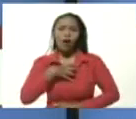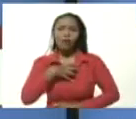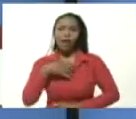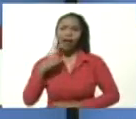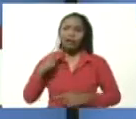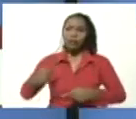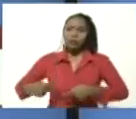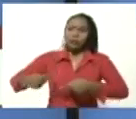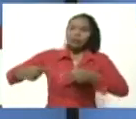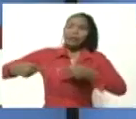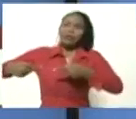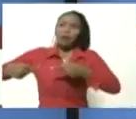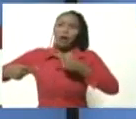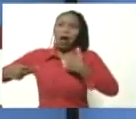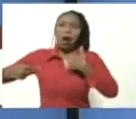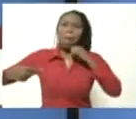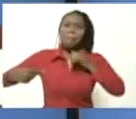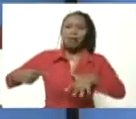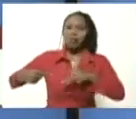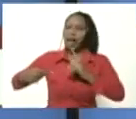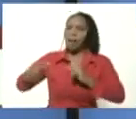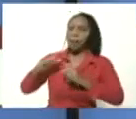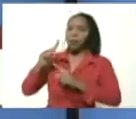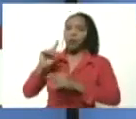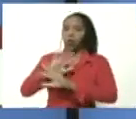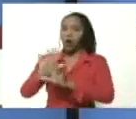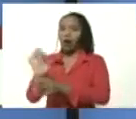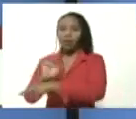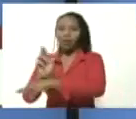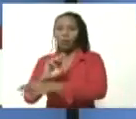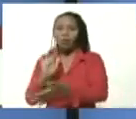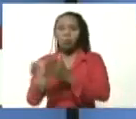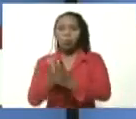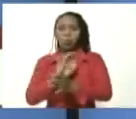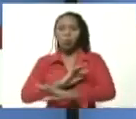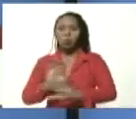y entonces dice, no, yo me tiro en el primer round y salgo de esto rápido.